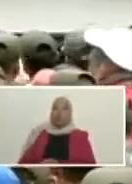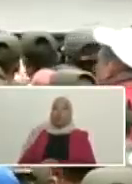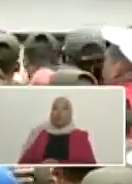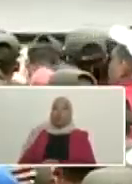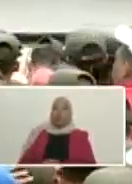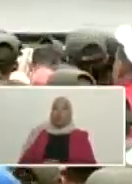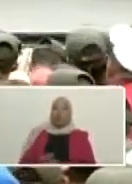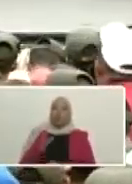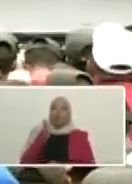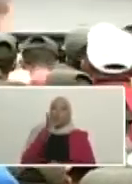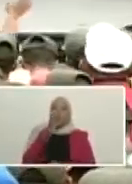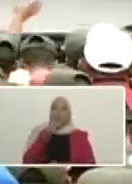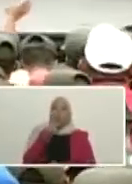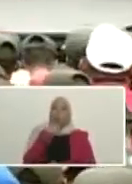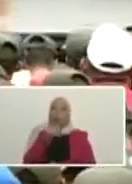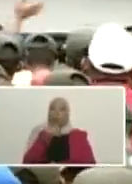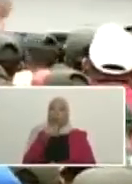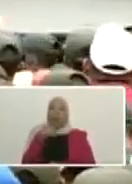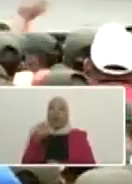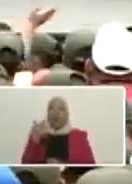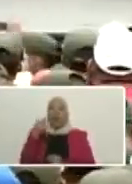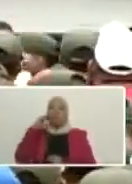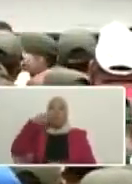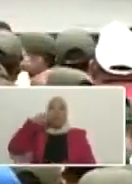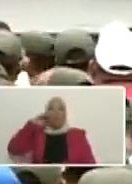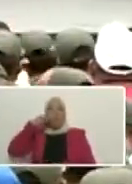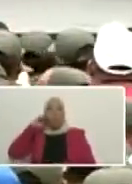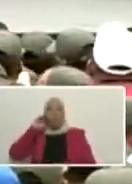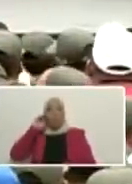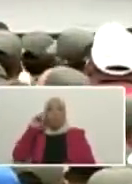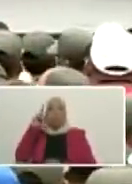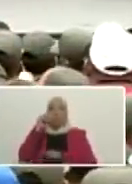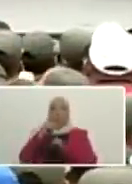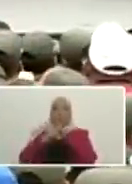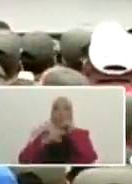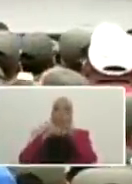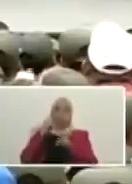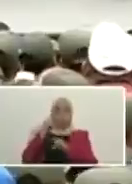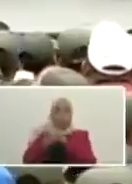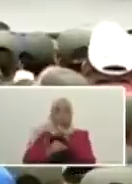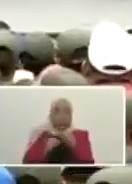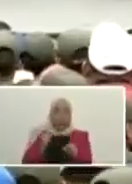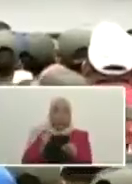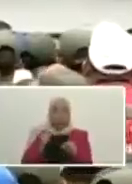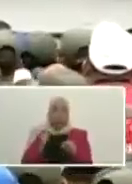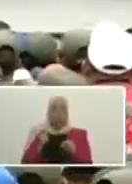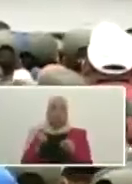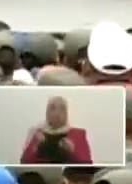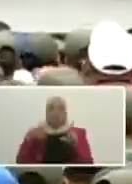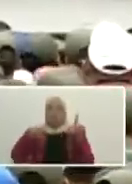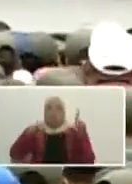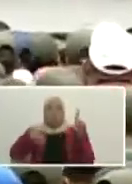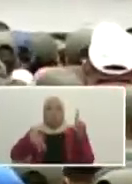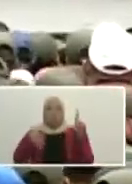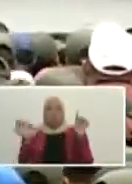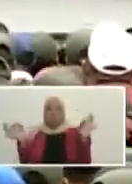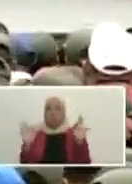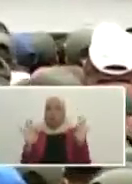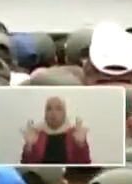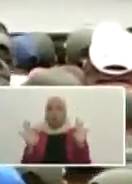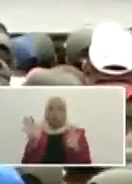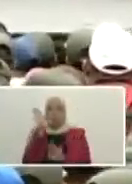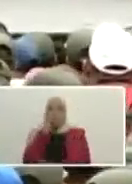No había redes sociales, ni Twitter, ni Instagram,